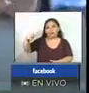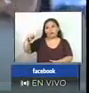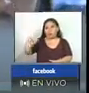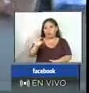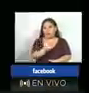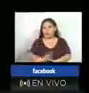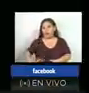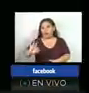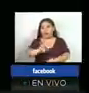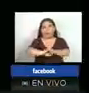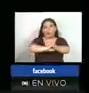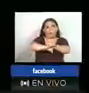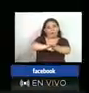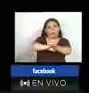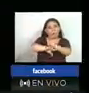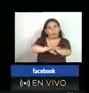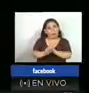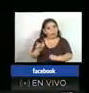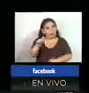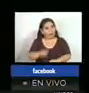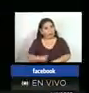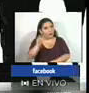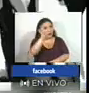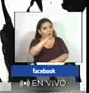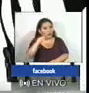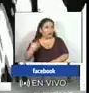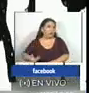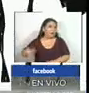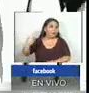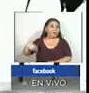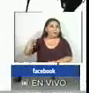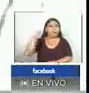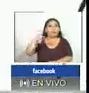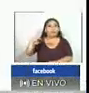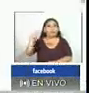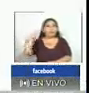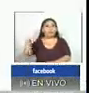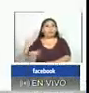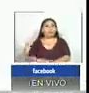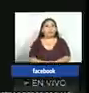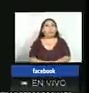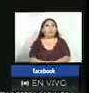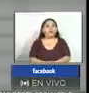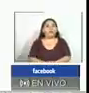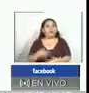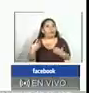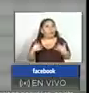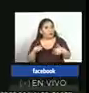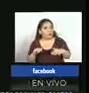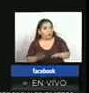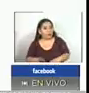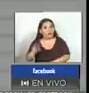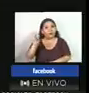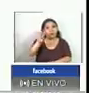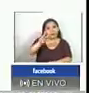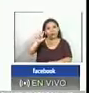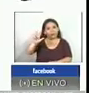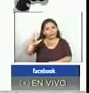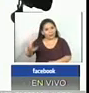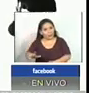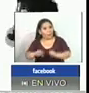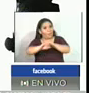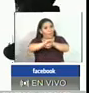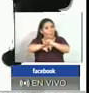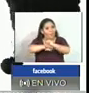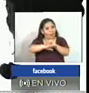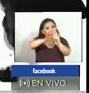mejor agencia de publicidad en el país en el año 2012. Además, 23 Top Brand Award en